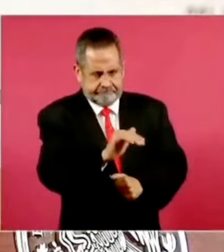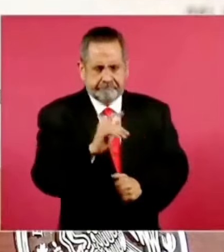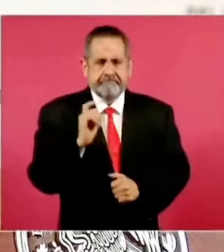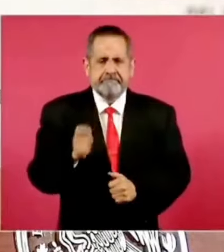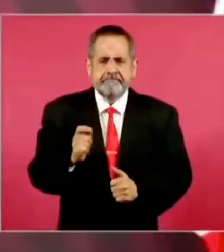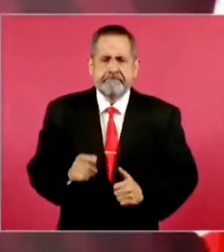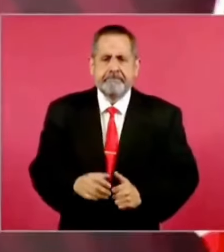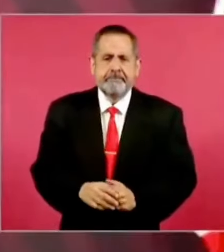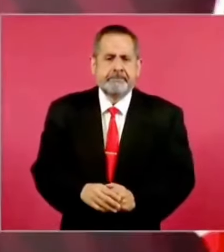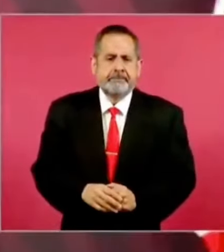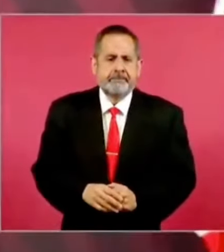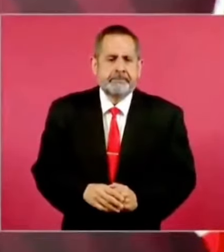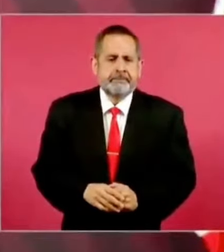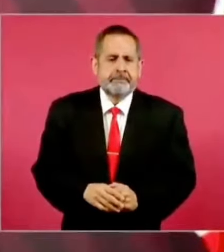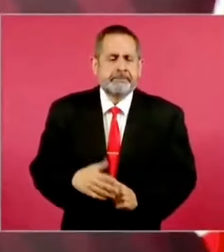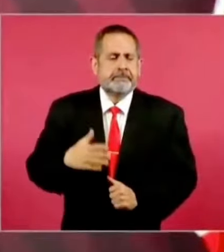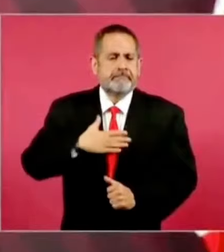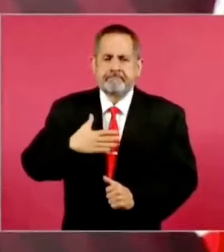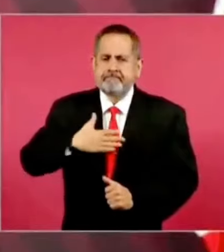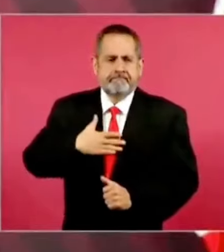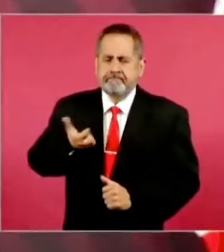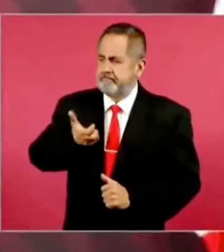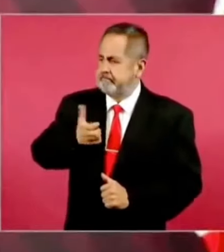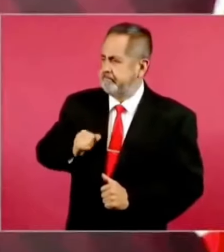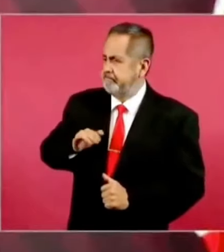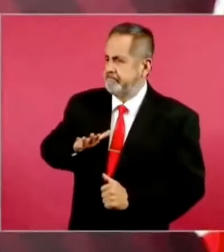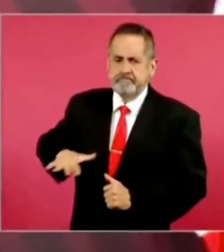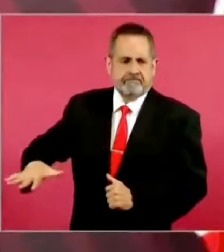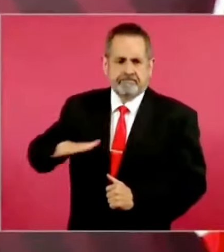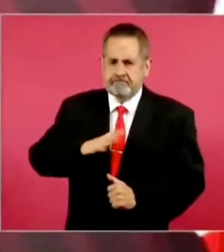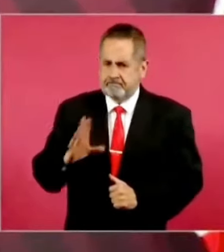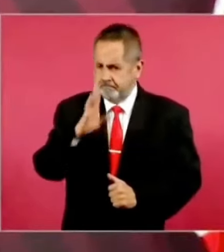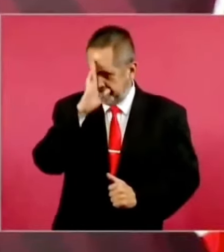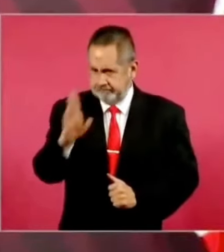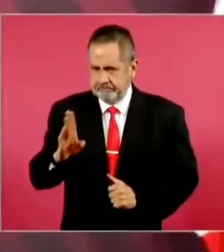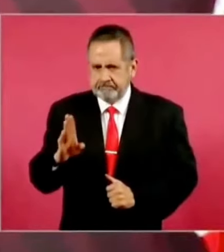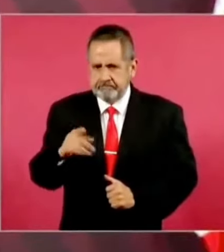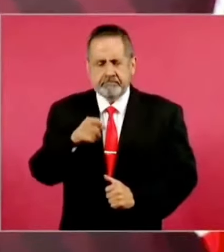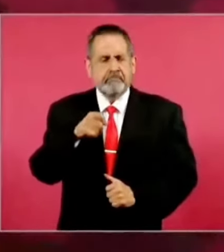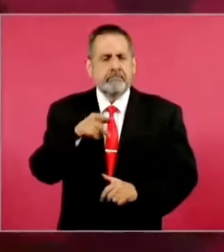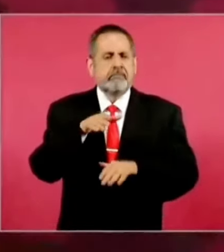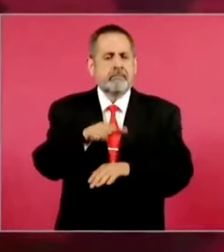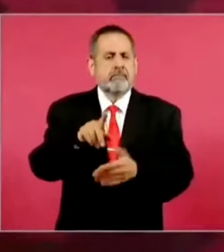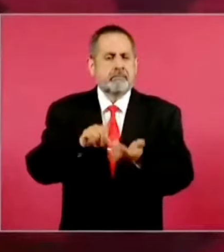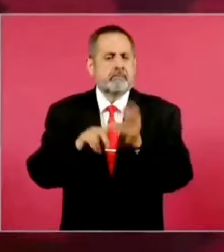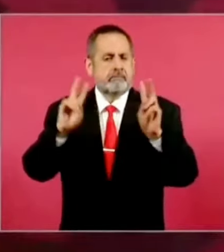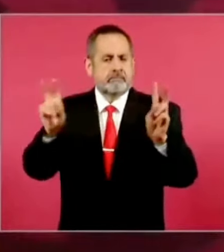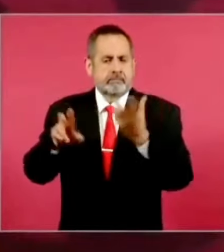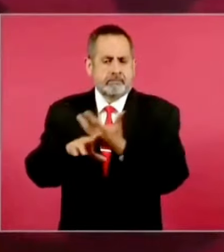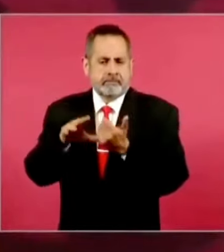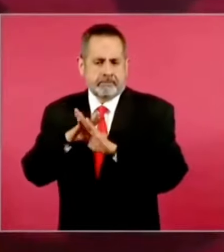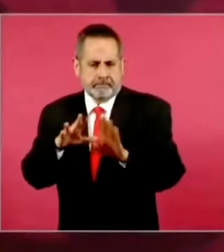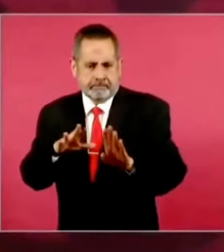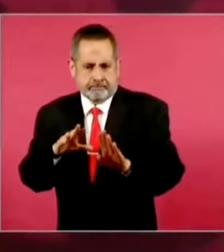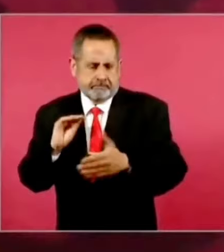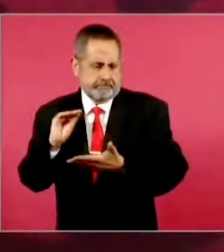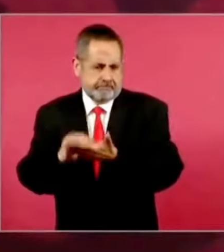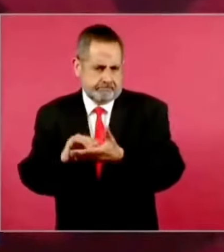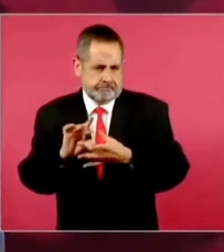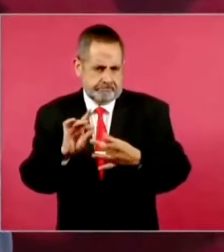puntualizar Cuál es nuestra postura en el tema migratorio Pero